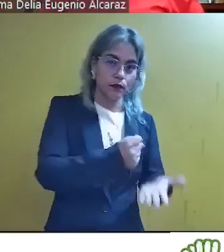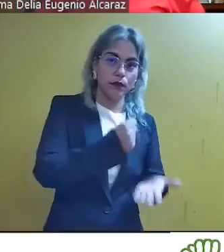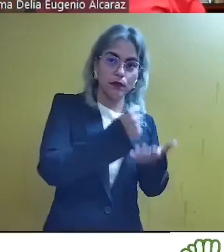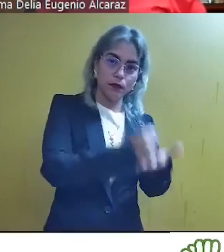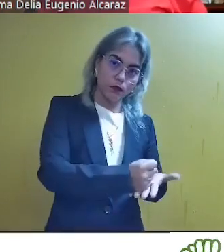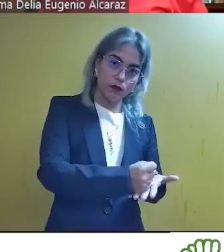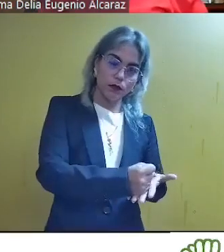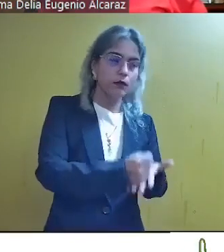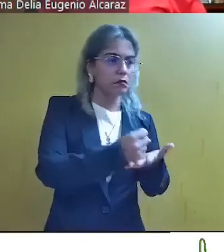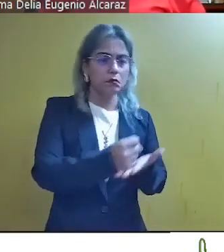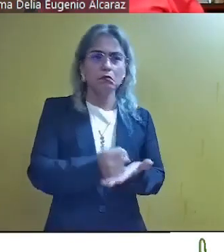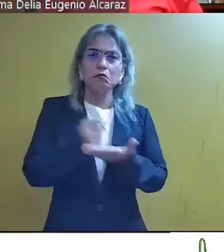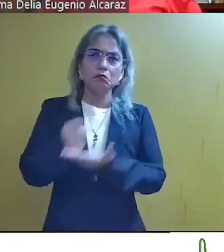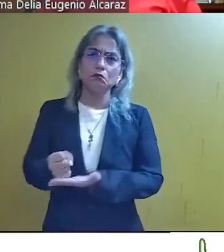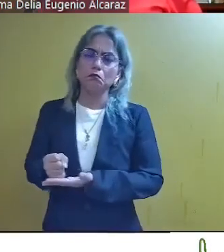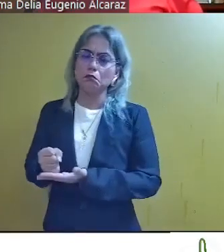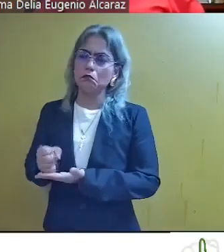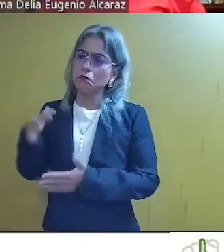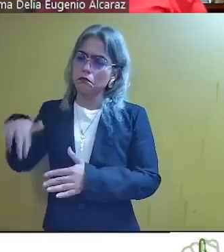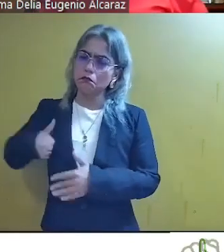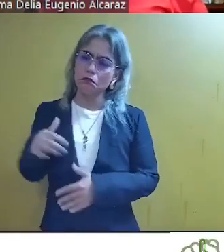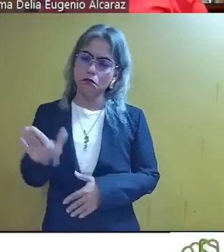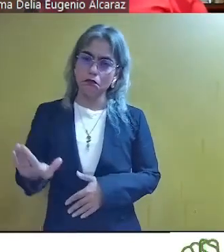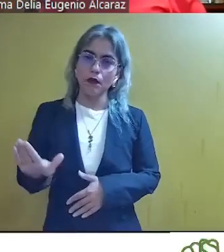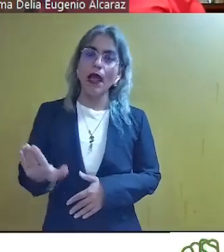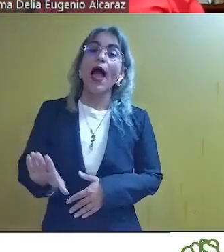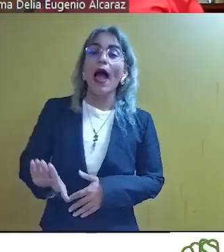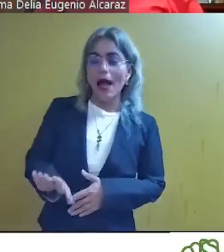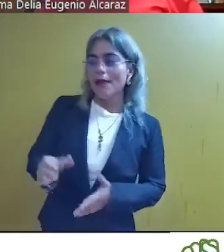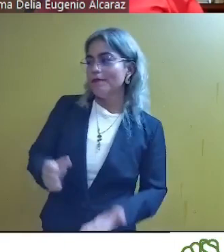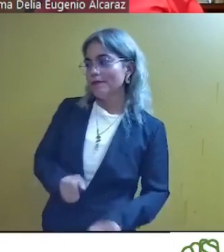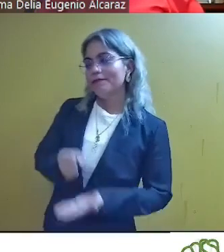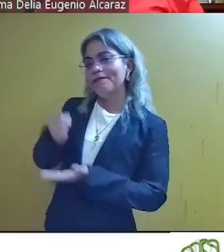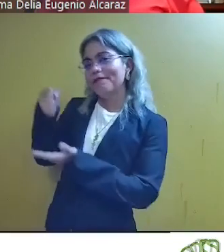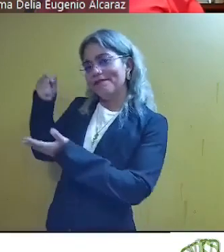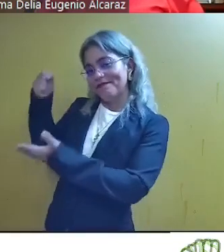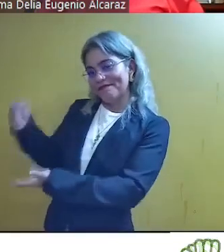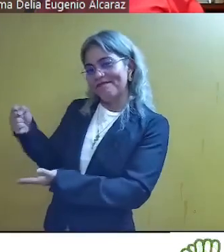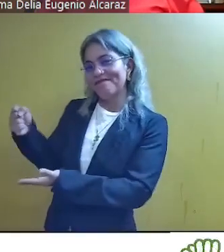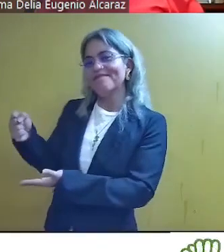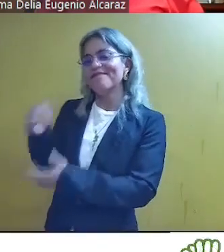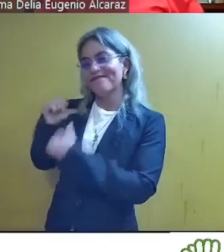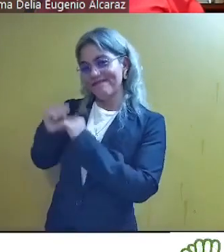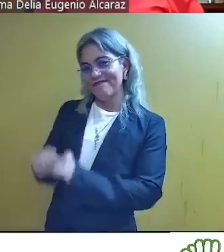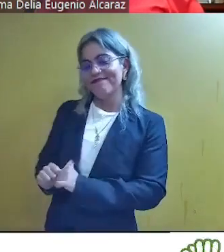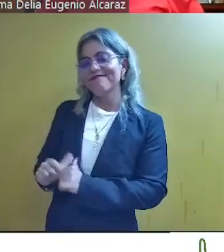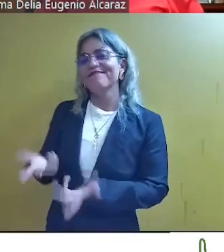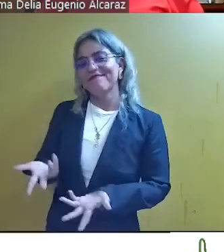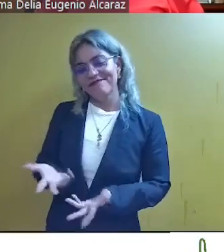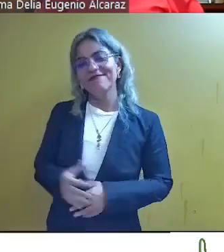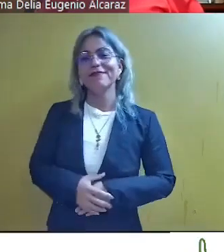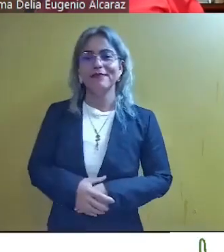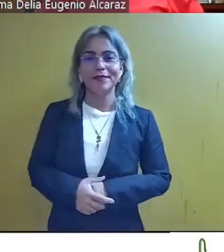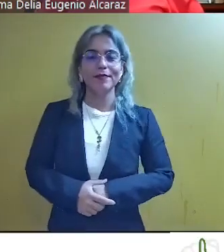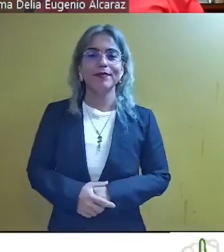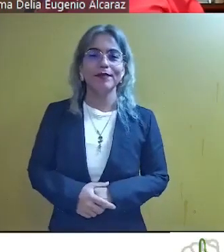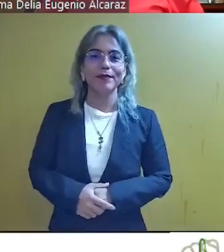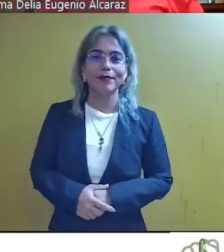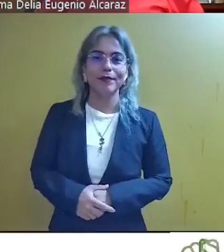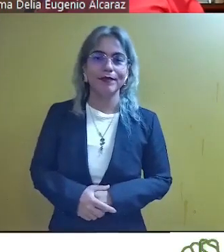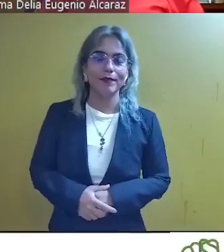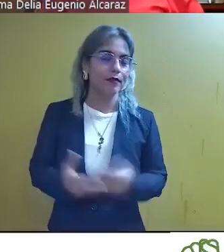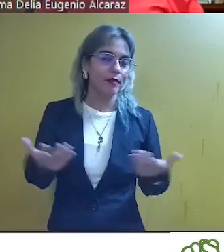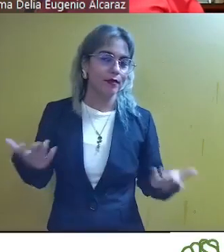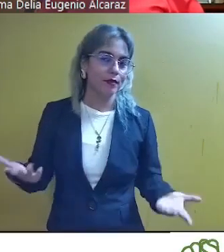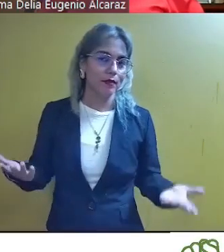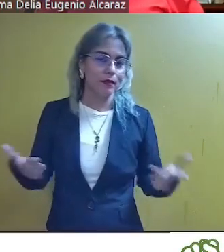correspondiente son devueltos a la tesorería de la Federación y, en el caso local, a su similar. Ello en razón de que juegan en un